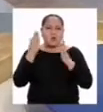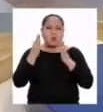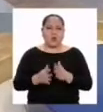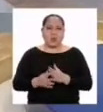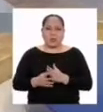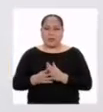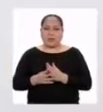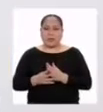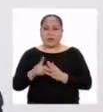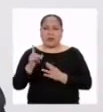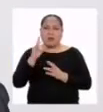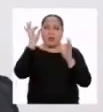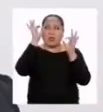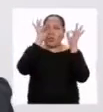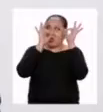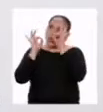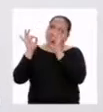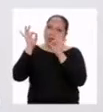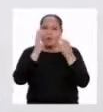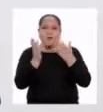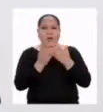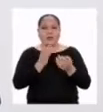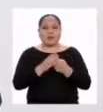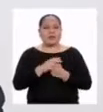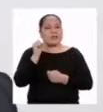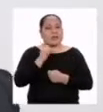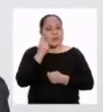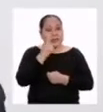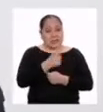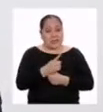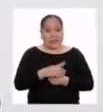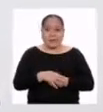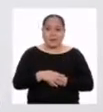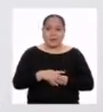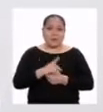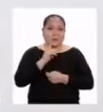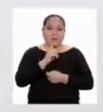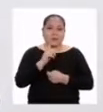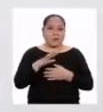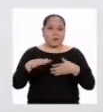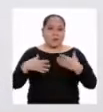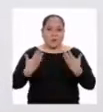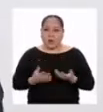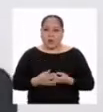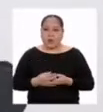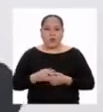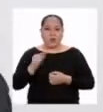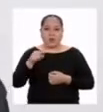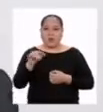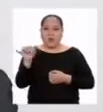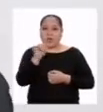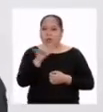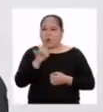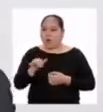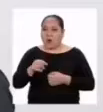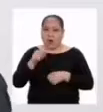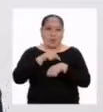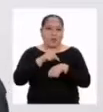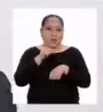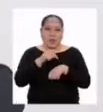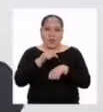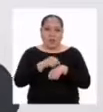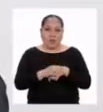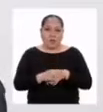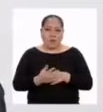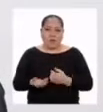distraen fácilmente. Así es, y en esos casos no se les puede dar el mismo tiempo para